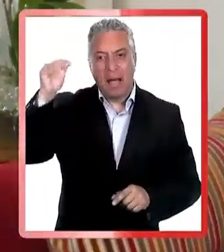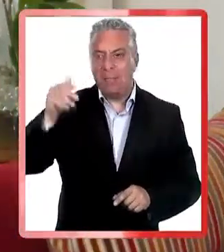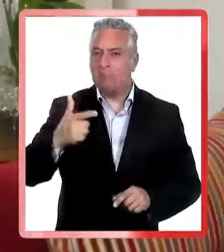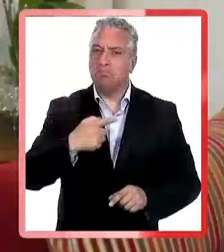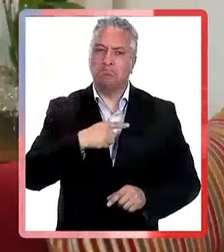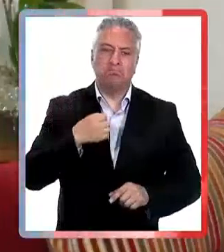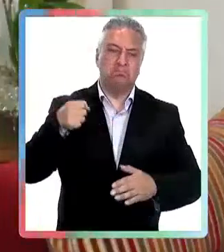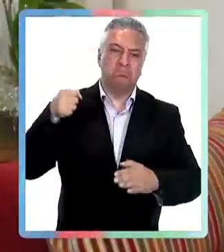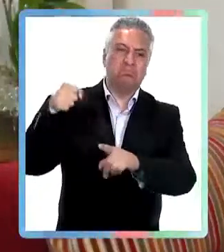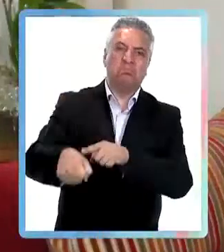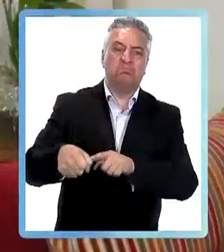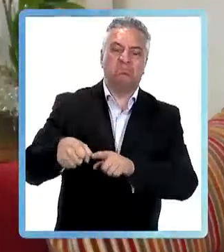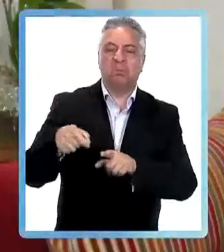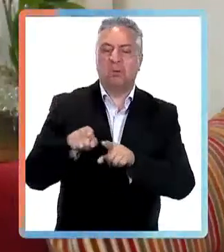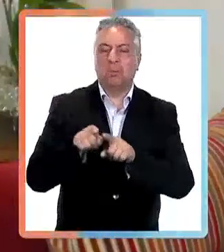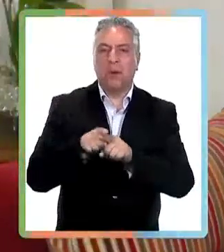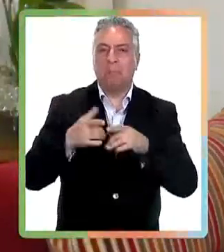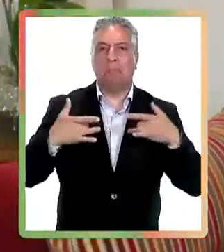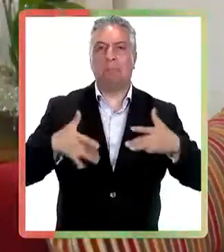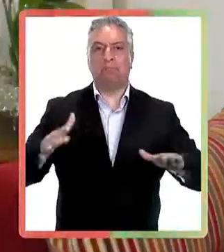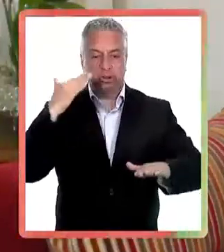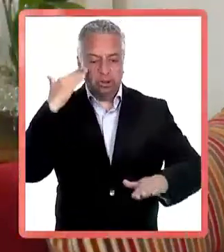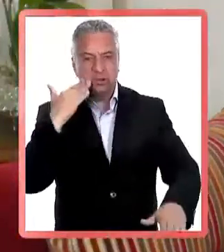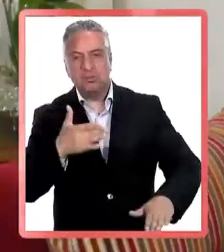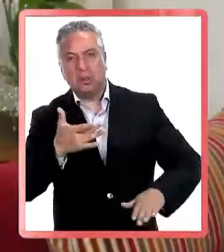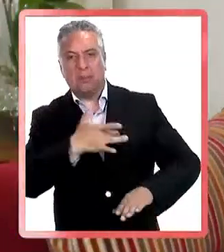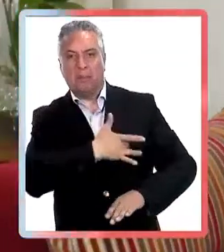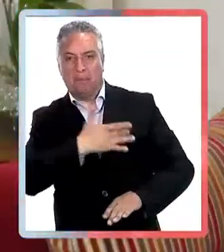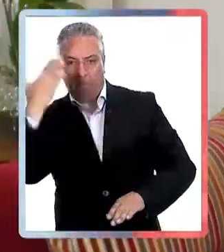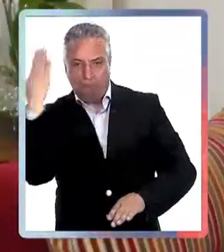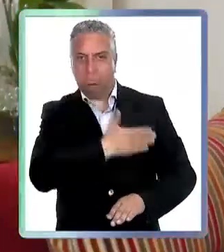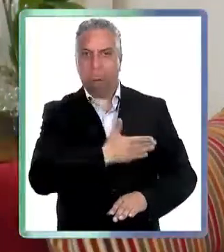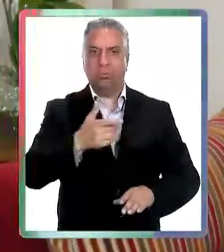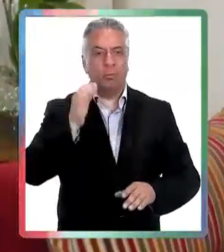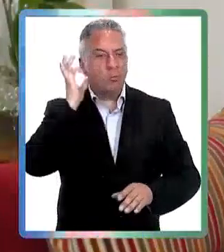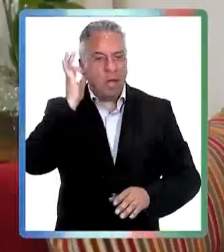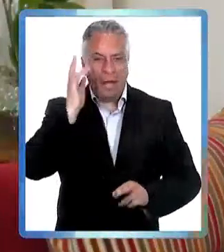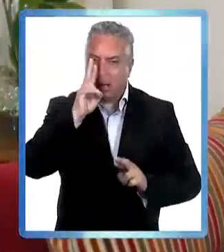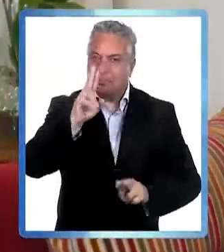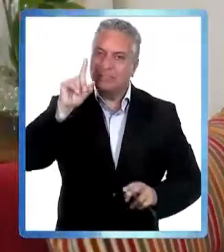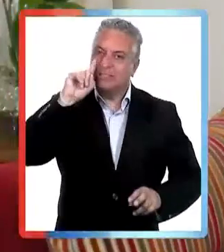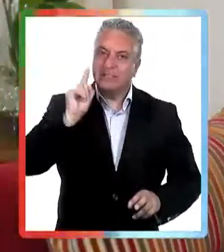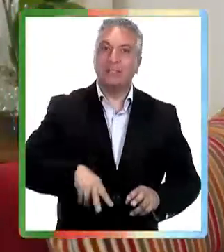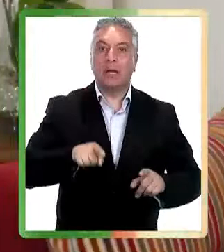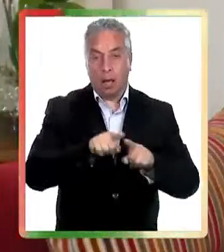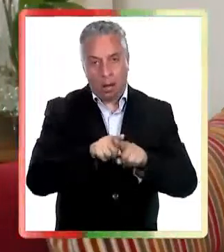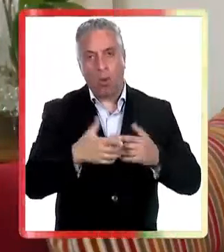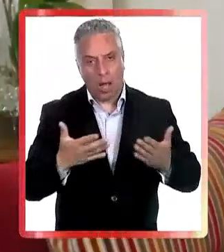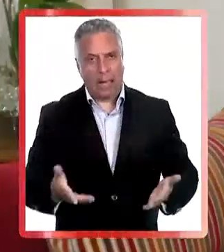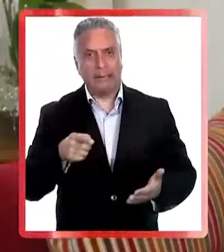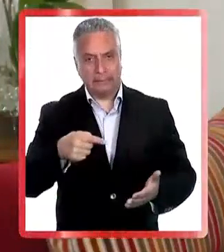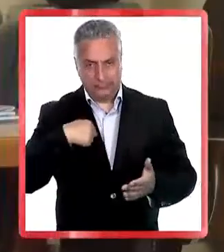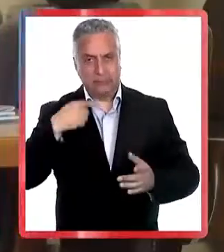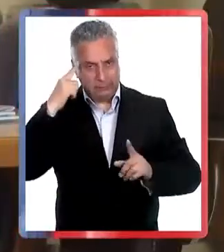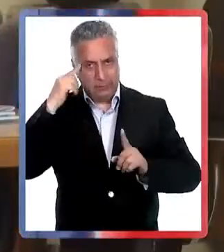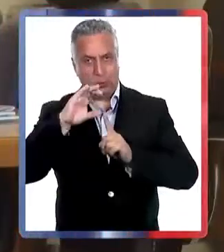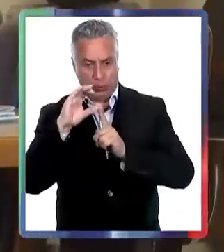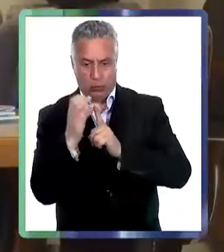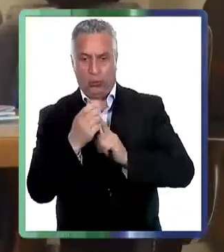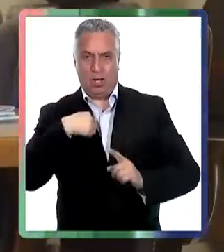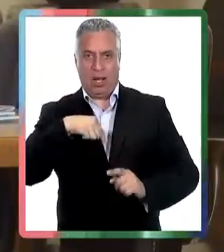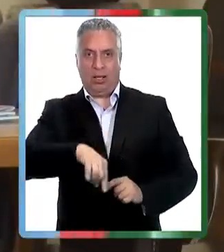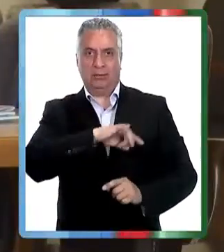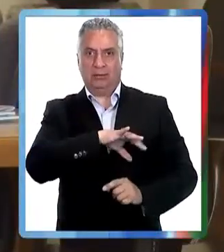O sea, no tienen límites, digamos, en su... Y eso para nosotros como cultura de nuestro